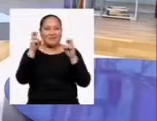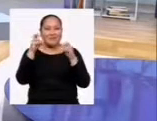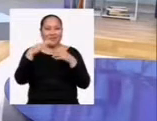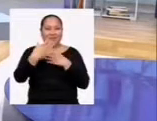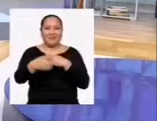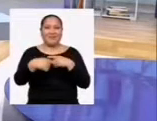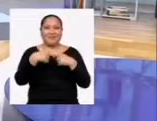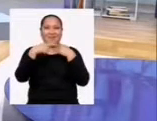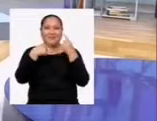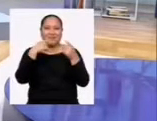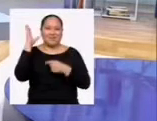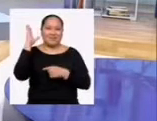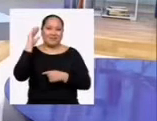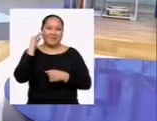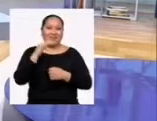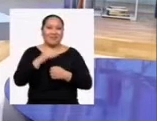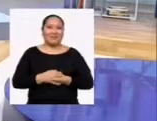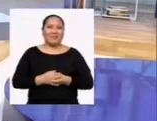luego. ¡Chao!